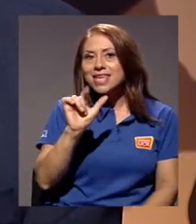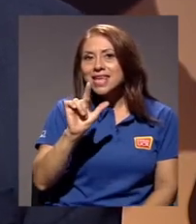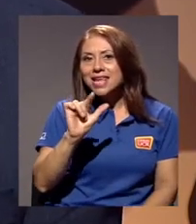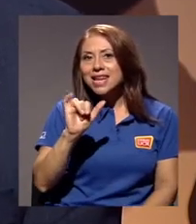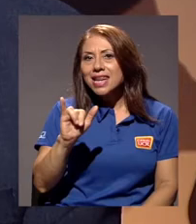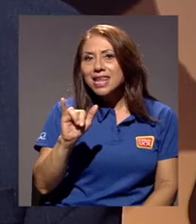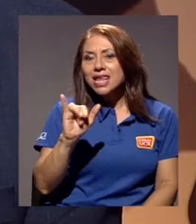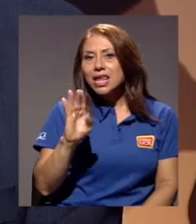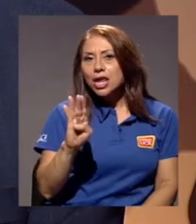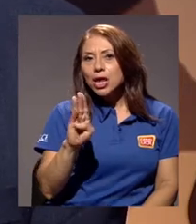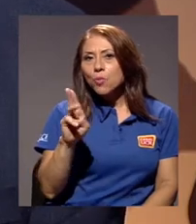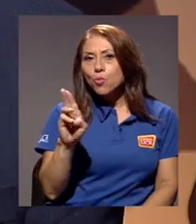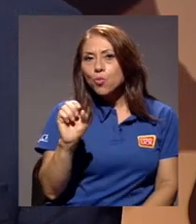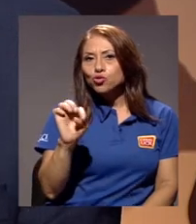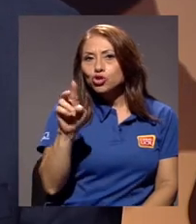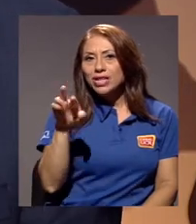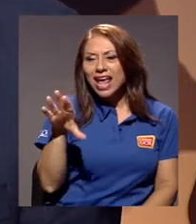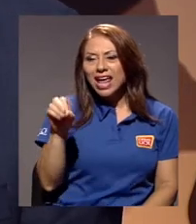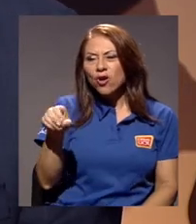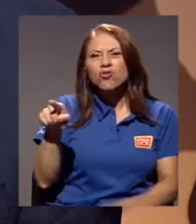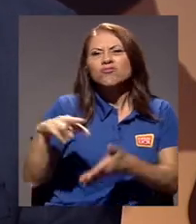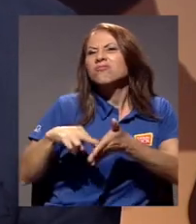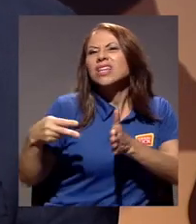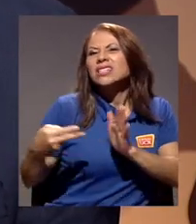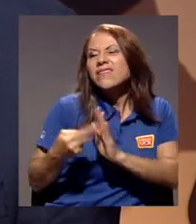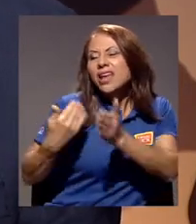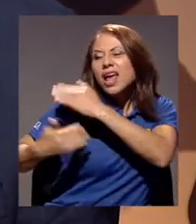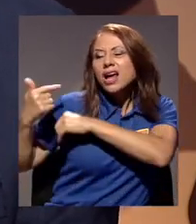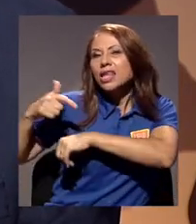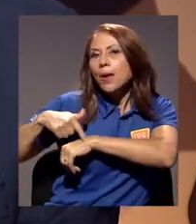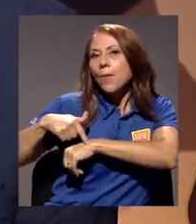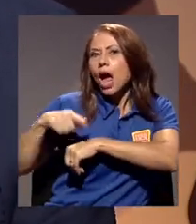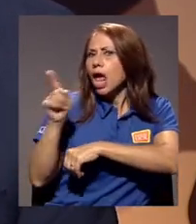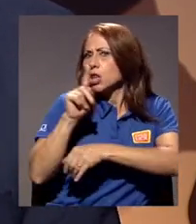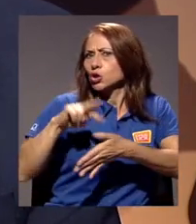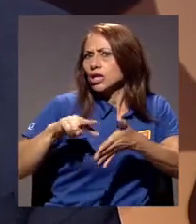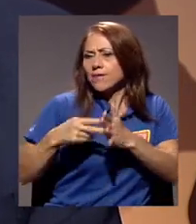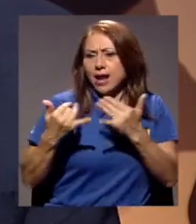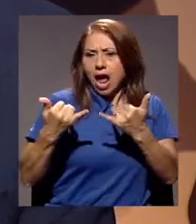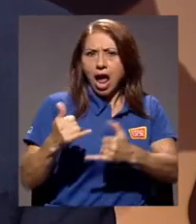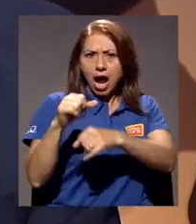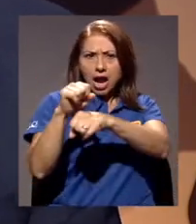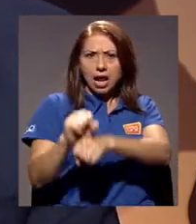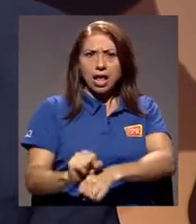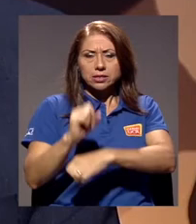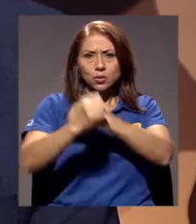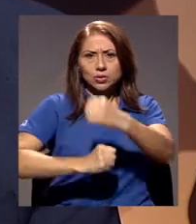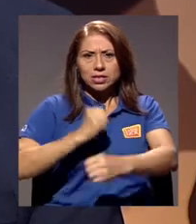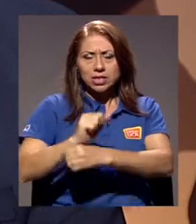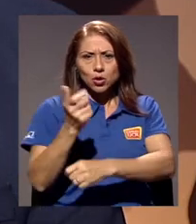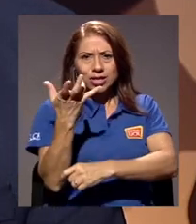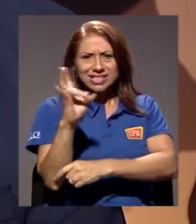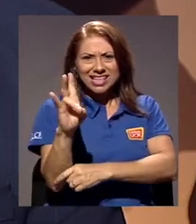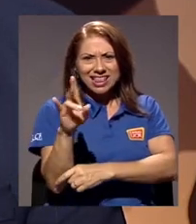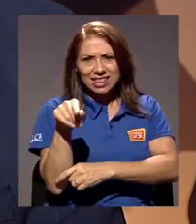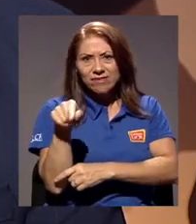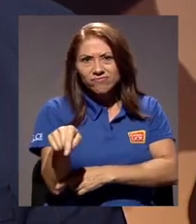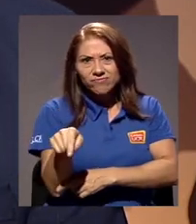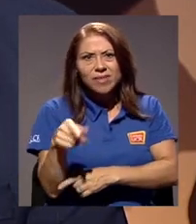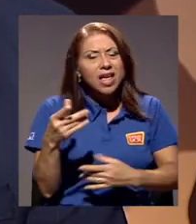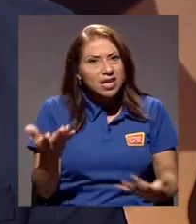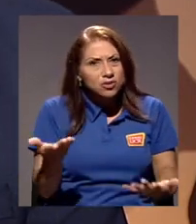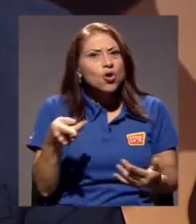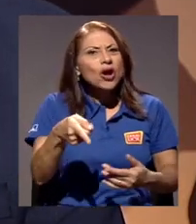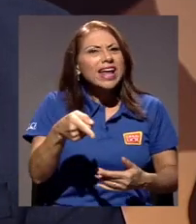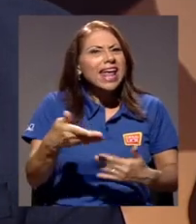en esta época nos atraganta love el minutero clásico del siglo 17 se trata